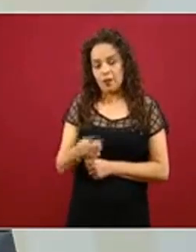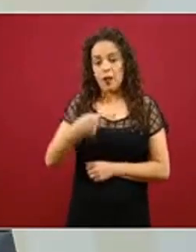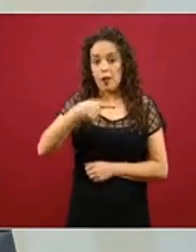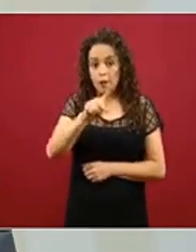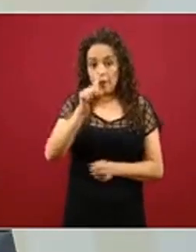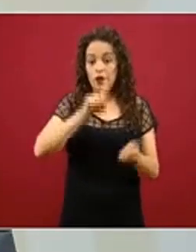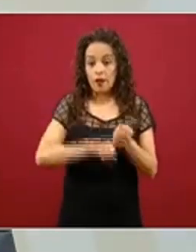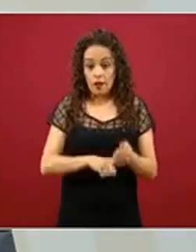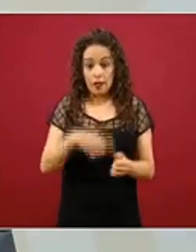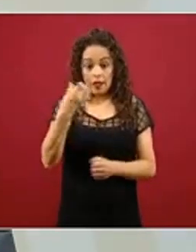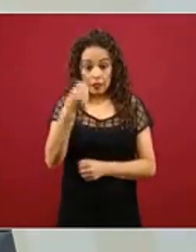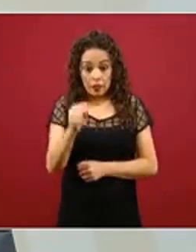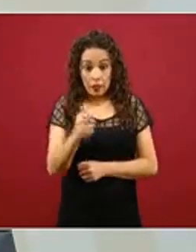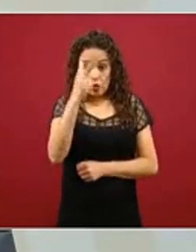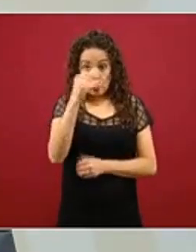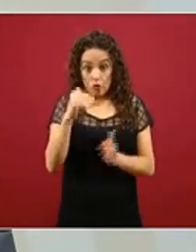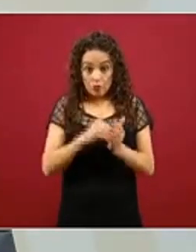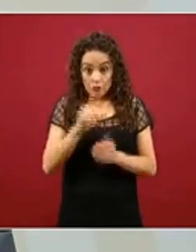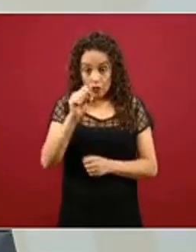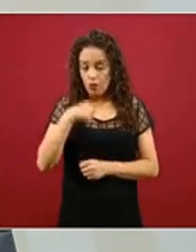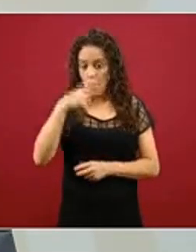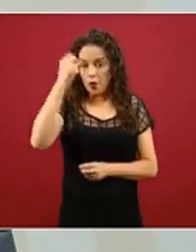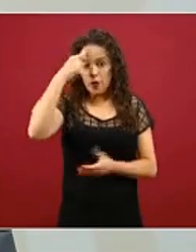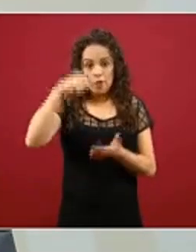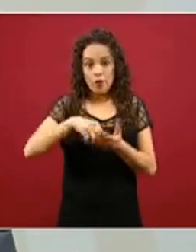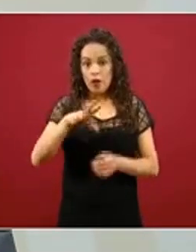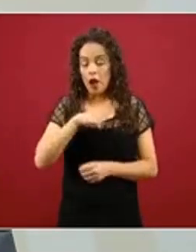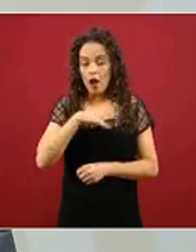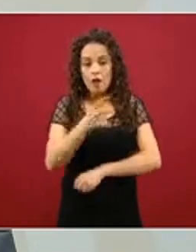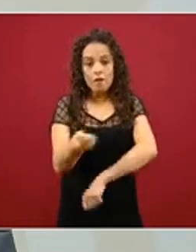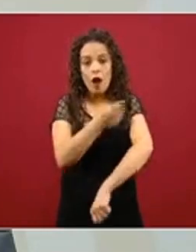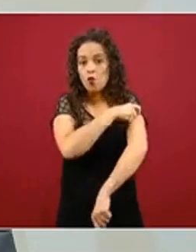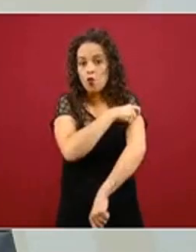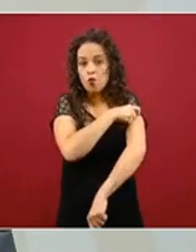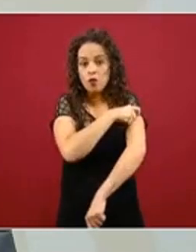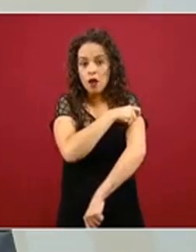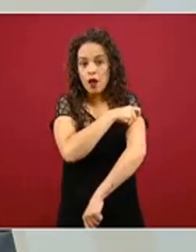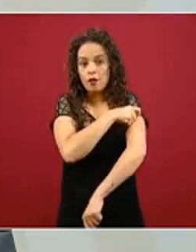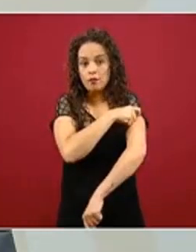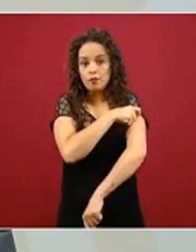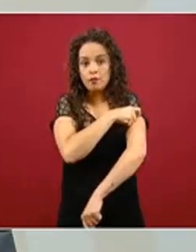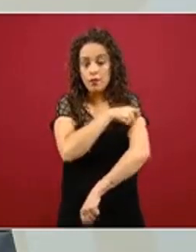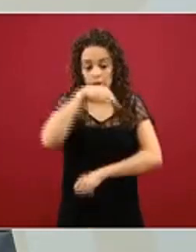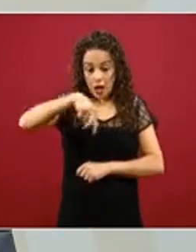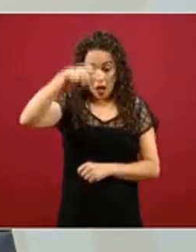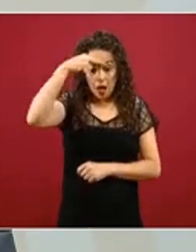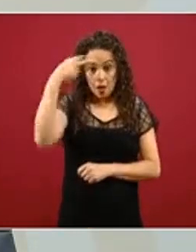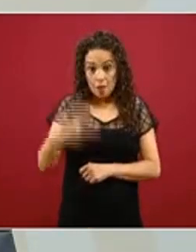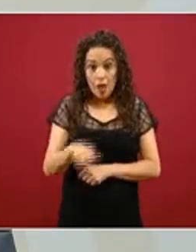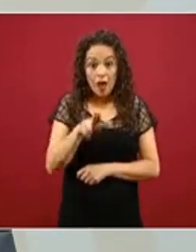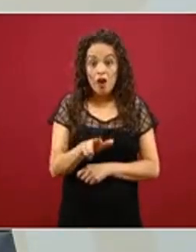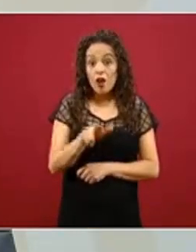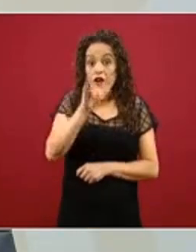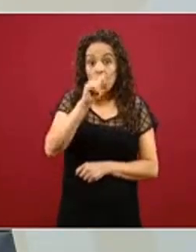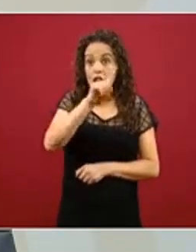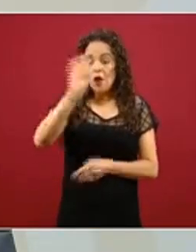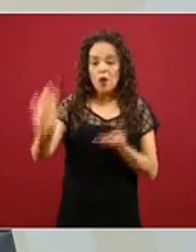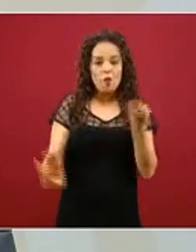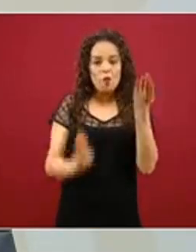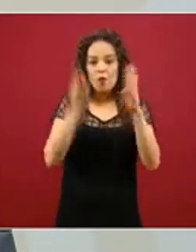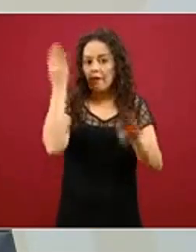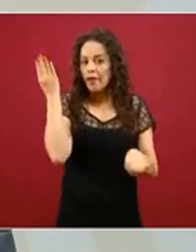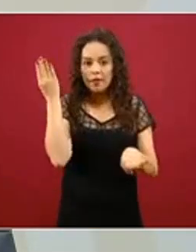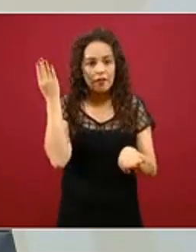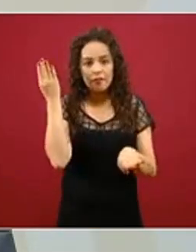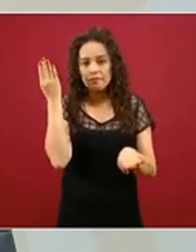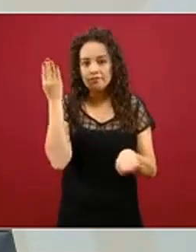de 2020 vayamos a tener una vacuna disponible en el mundo. No solo en México, no estoy hablando